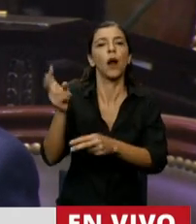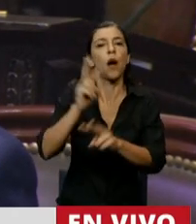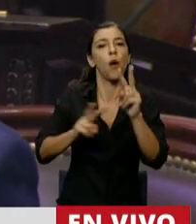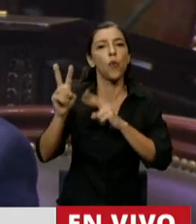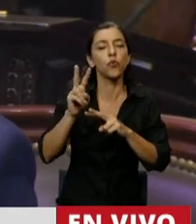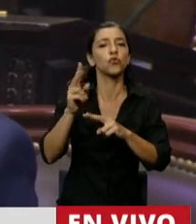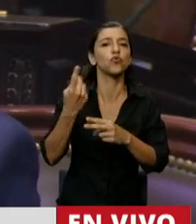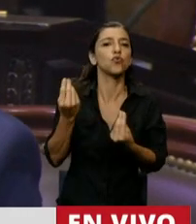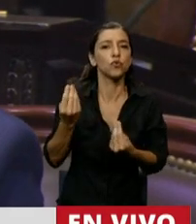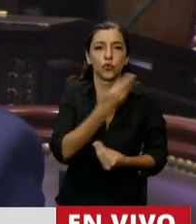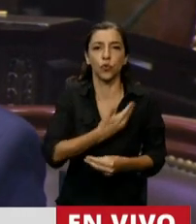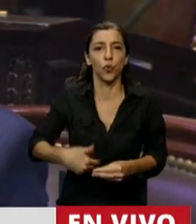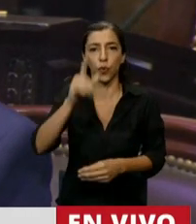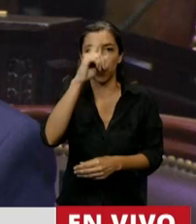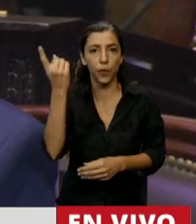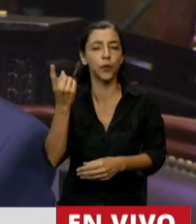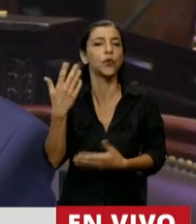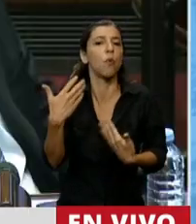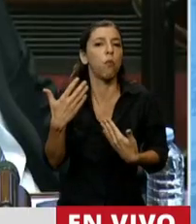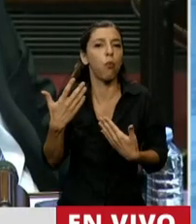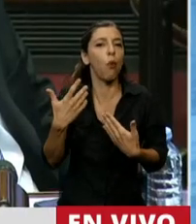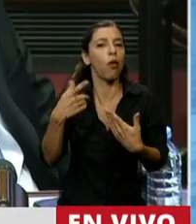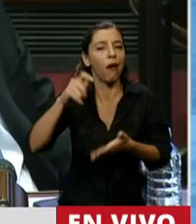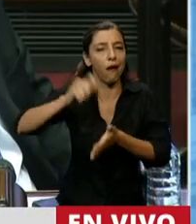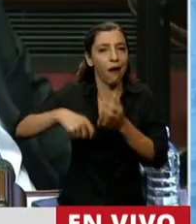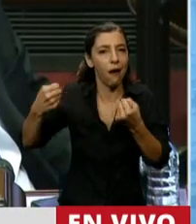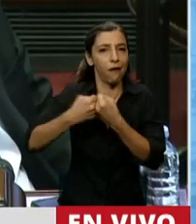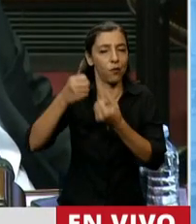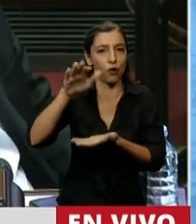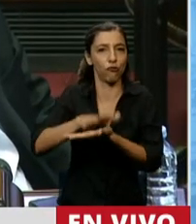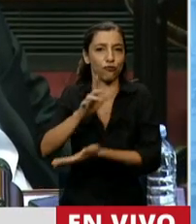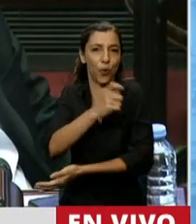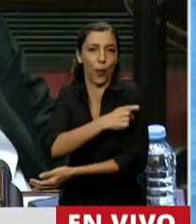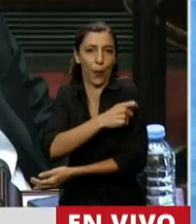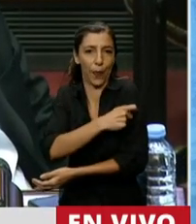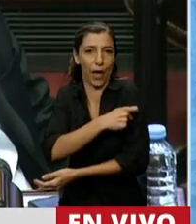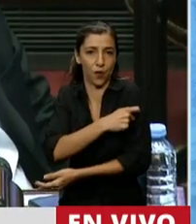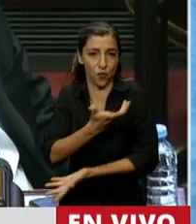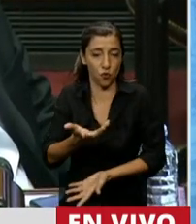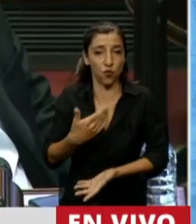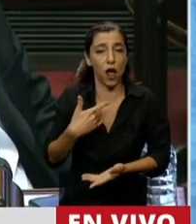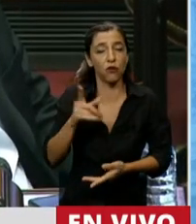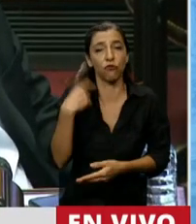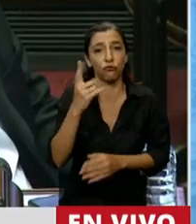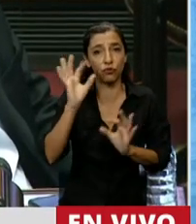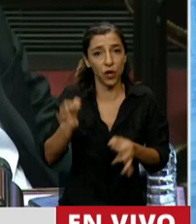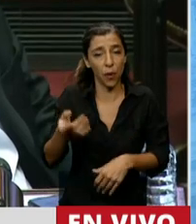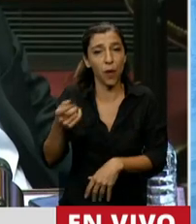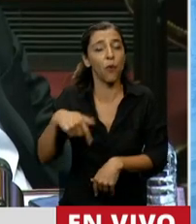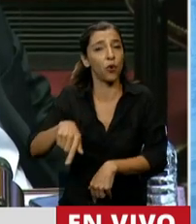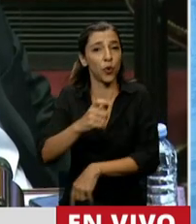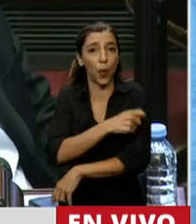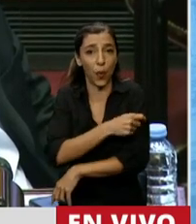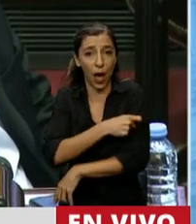en vacunas para la Argentina. Es muy probable que la Sputnik V sea una